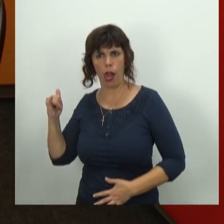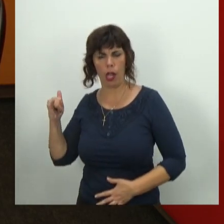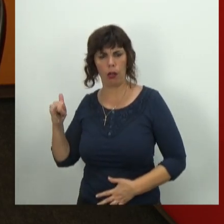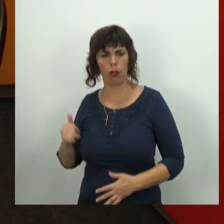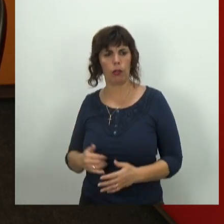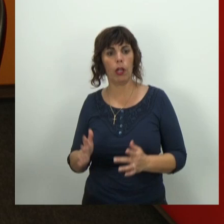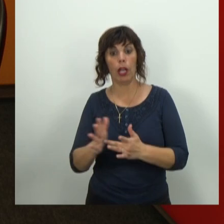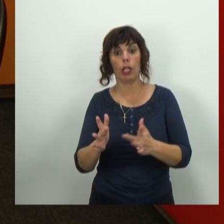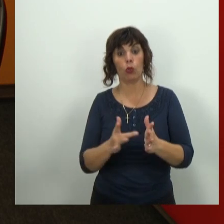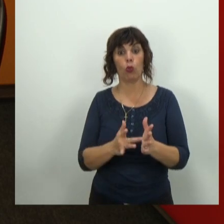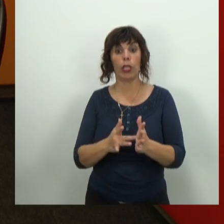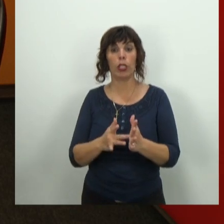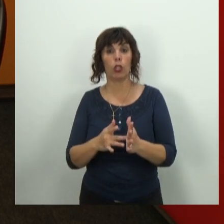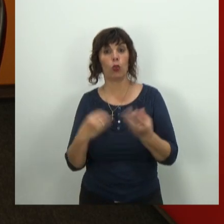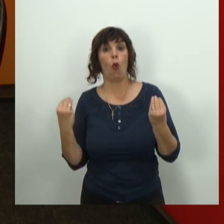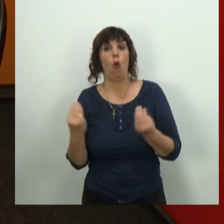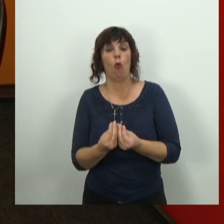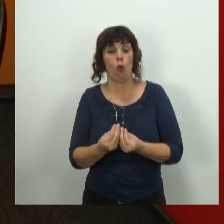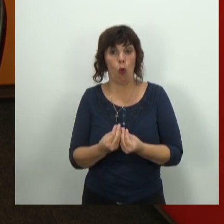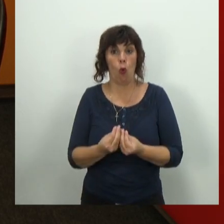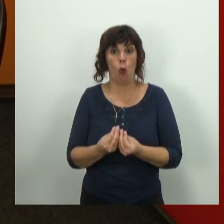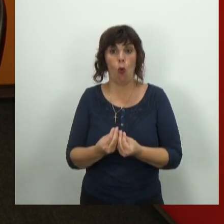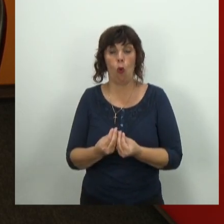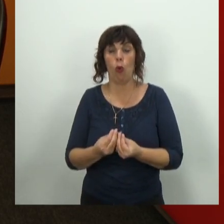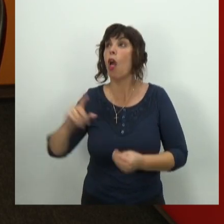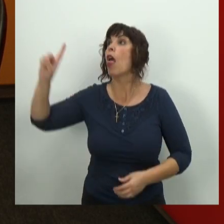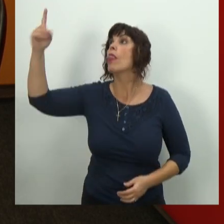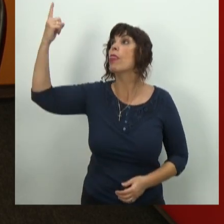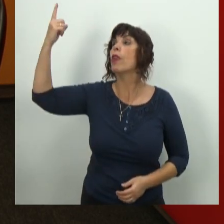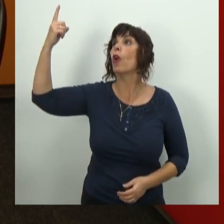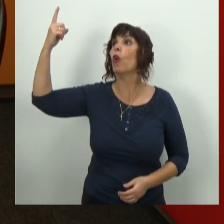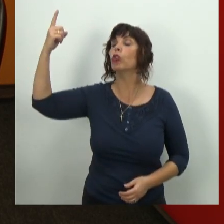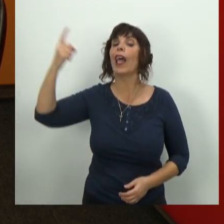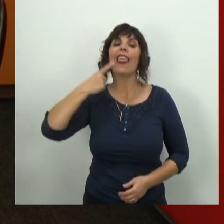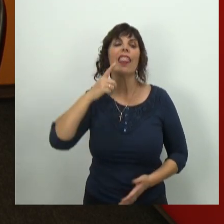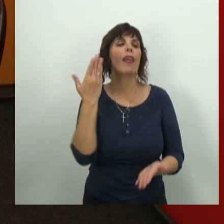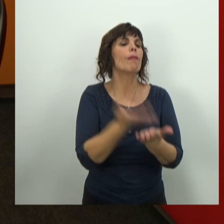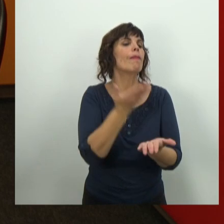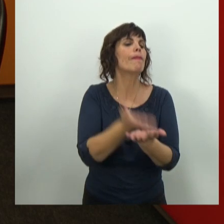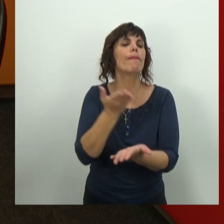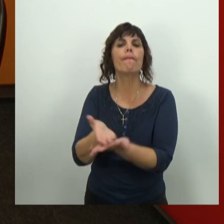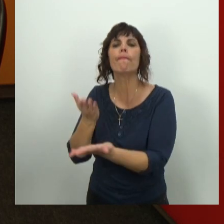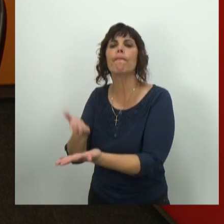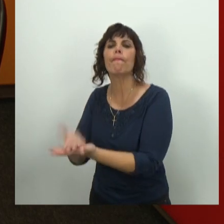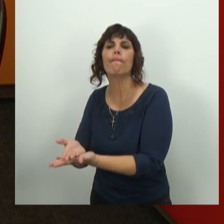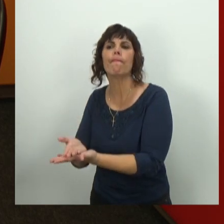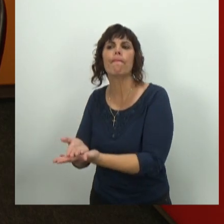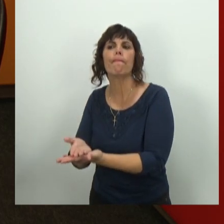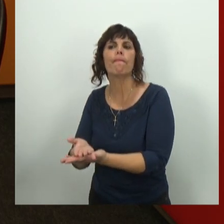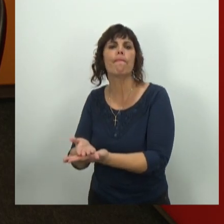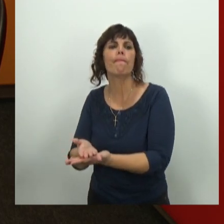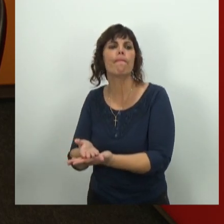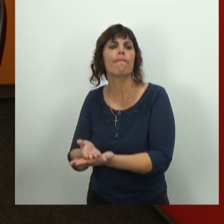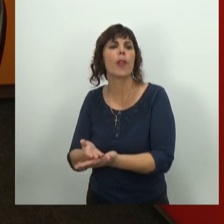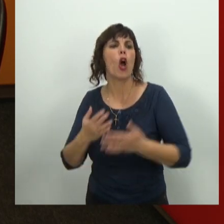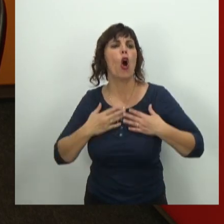En Jesucristo, Dios reclama de nuevo su poder, su